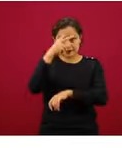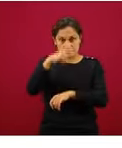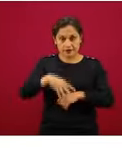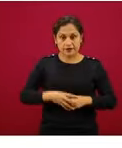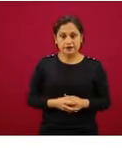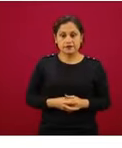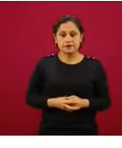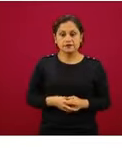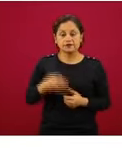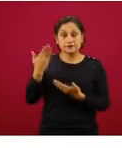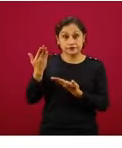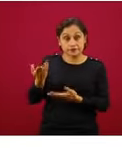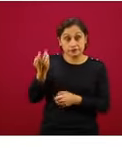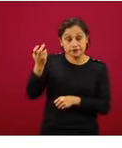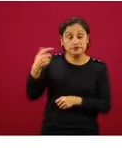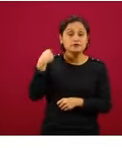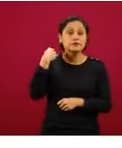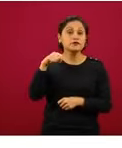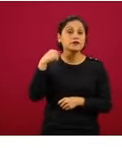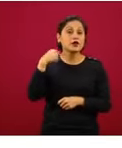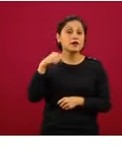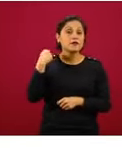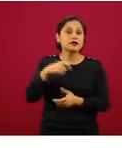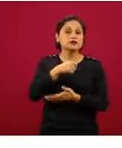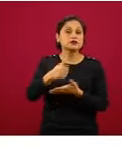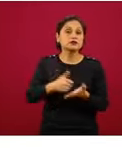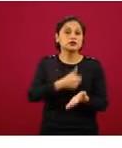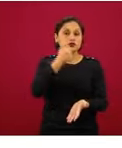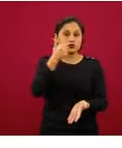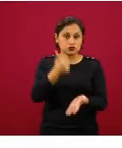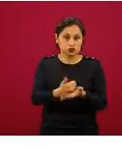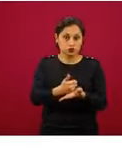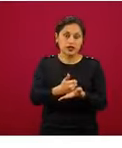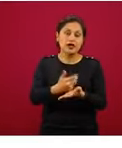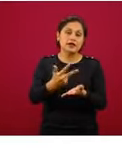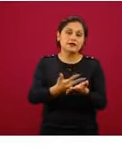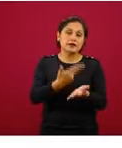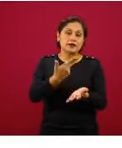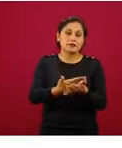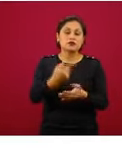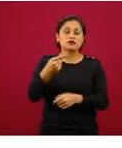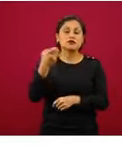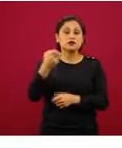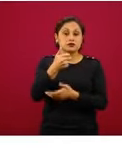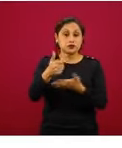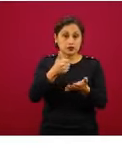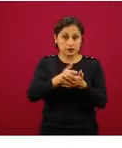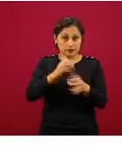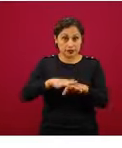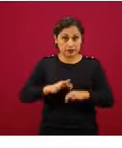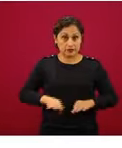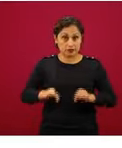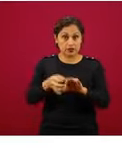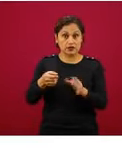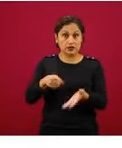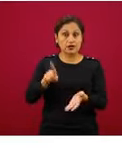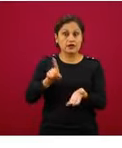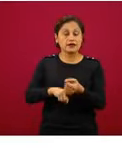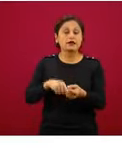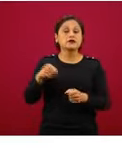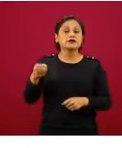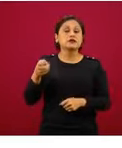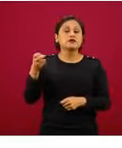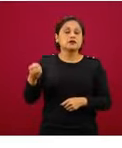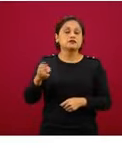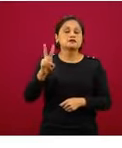Esto es Tabasco, concretamente es Villahermosa, la ciudad capital, la ciudad más importante. Ya habíamos comentado en varias otras ocasiones que